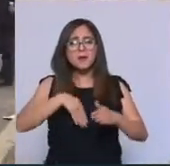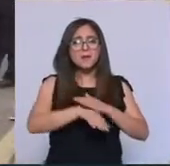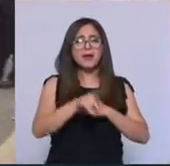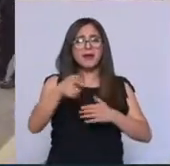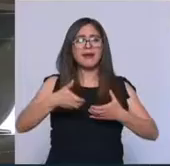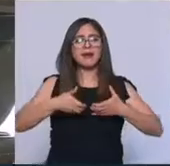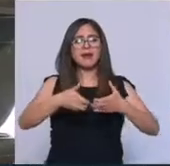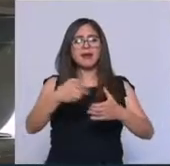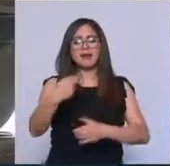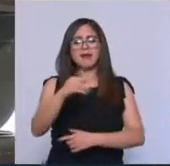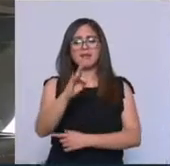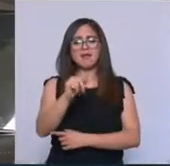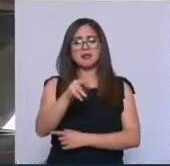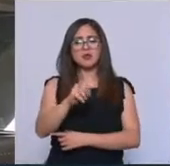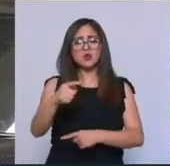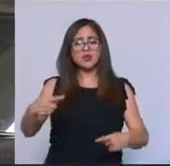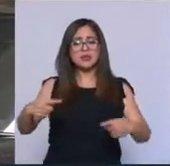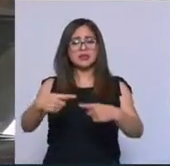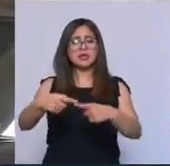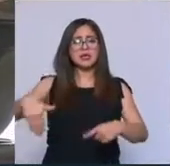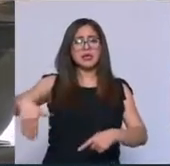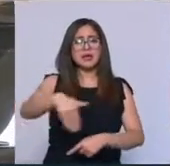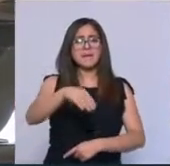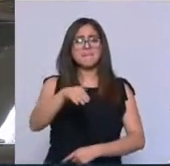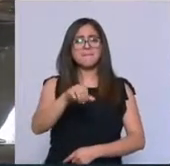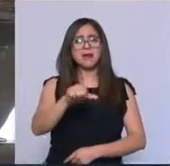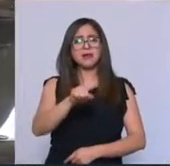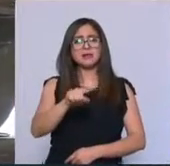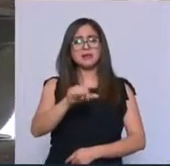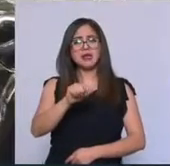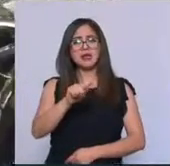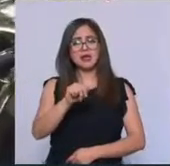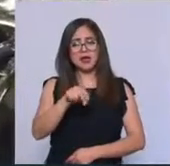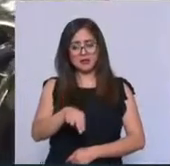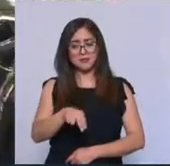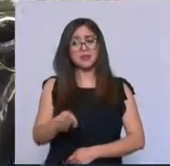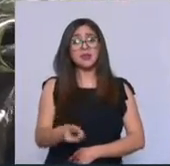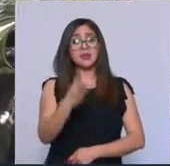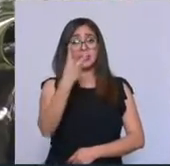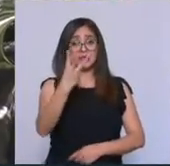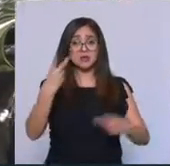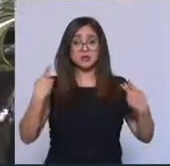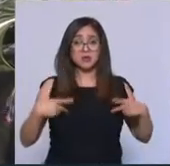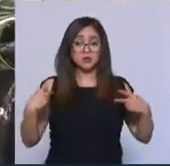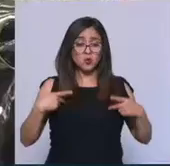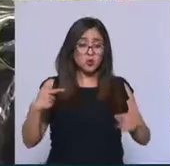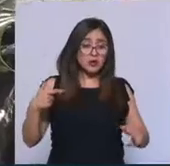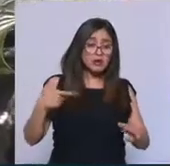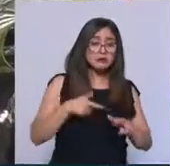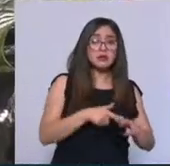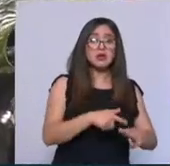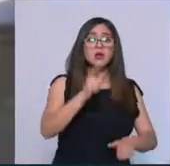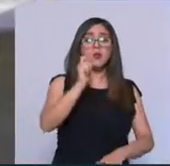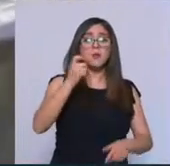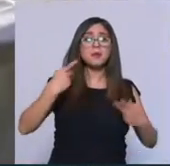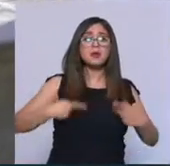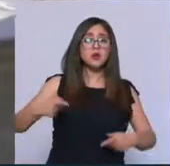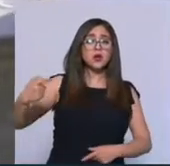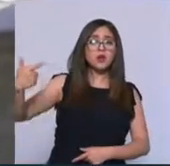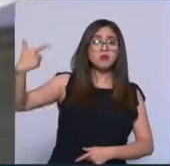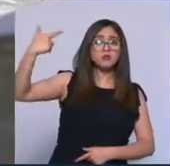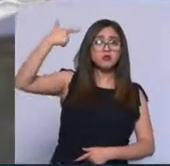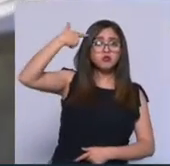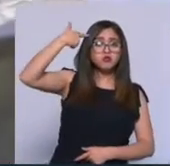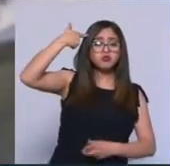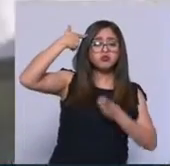a unos metros de la esquina con avenida Mazatlán. 3 sujetos lo interceptaron. Uno de ellos le puso una pistola en la cabeza